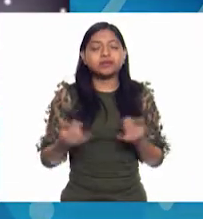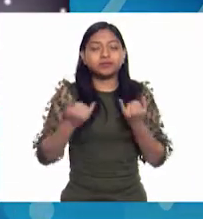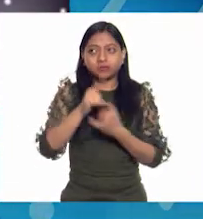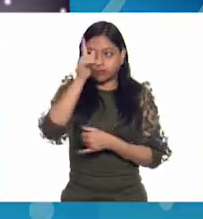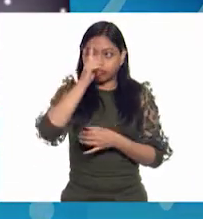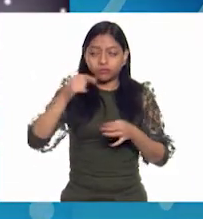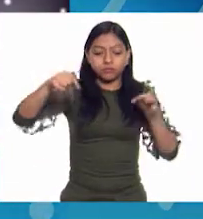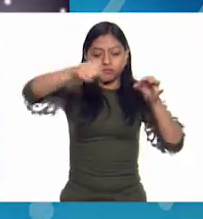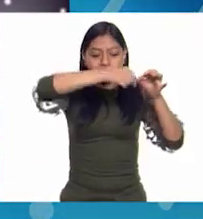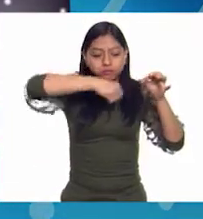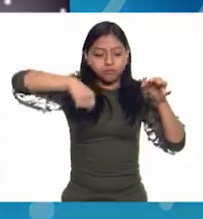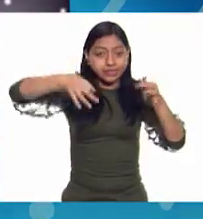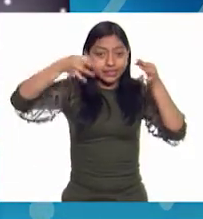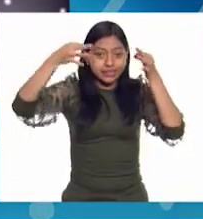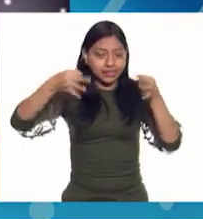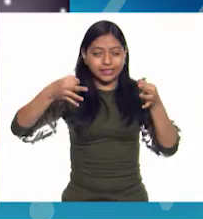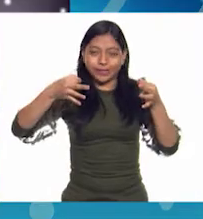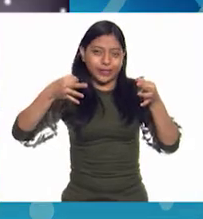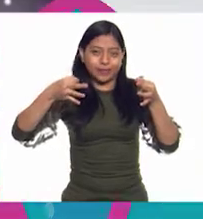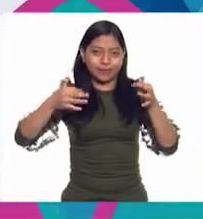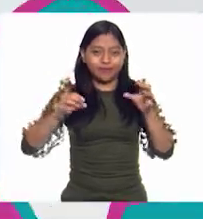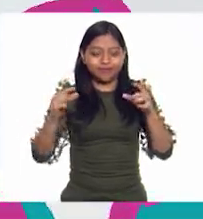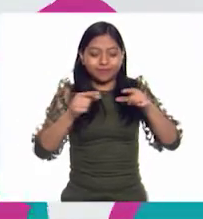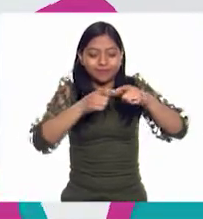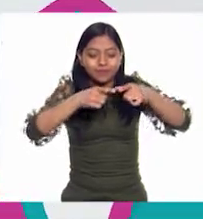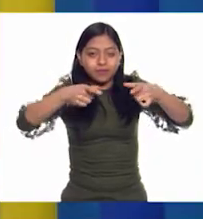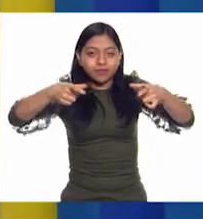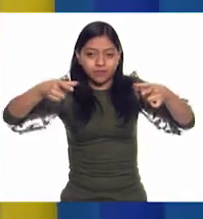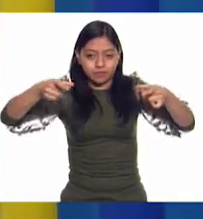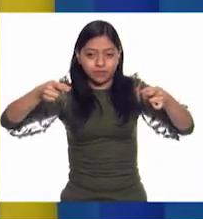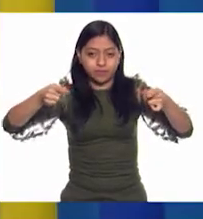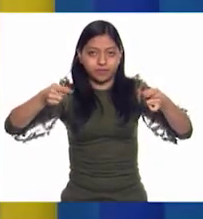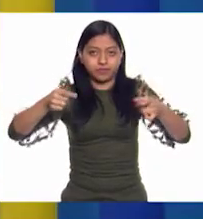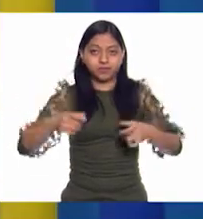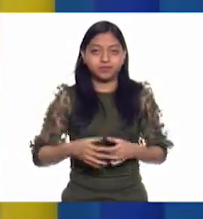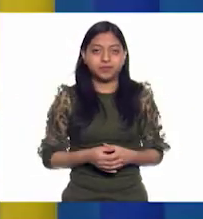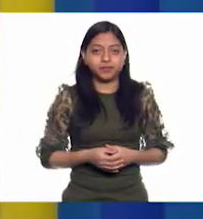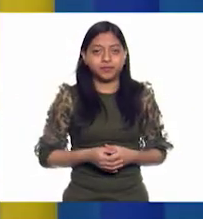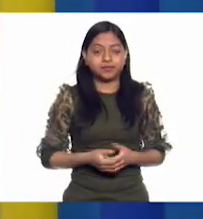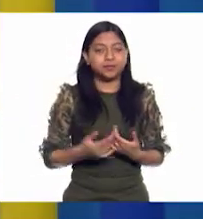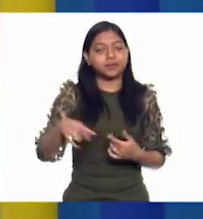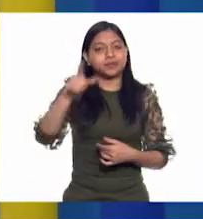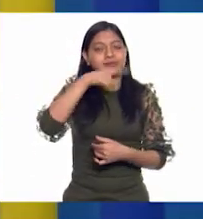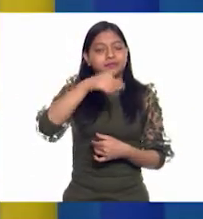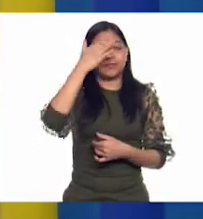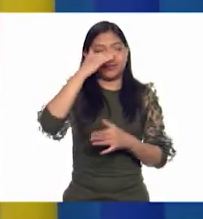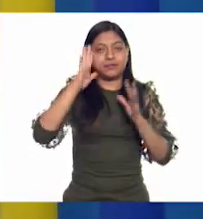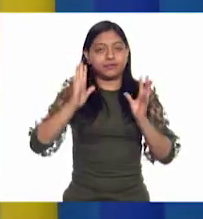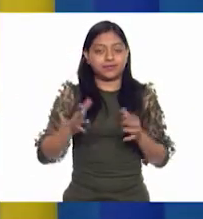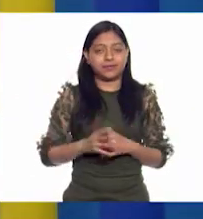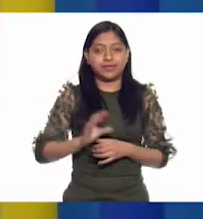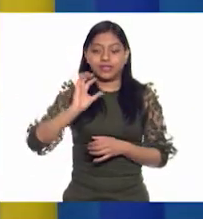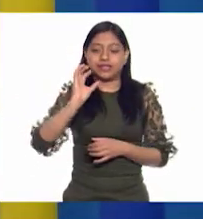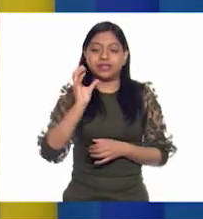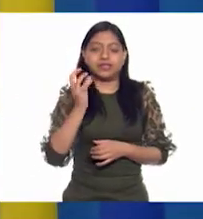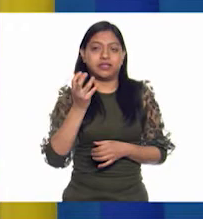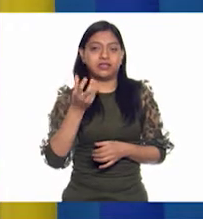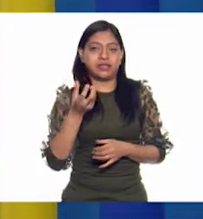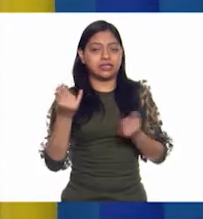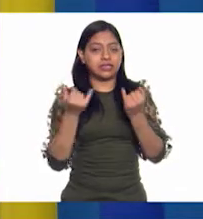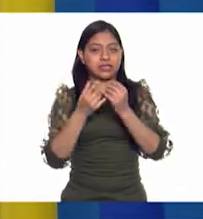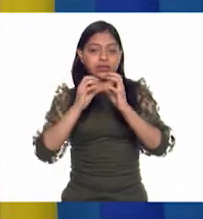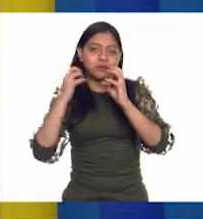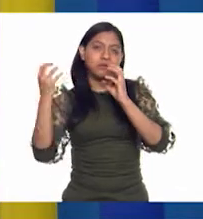de la Tierra están inclinadas. Bueno, podemos decir que gracias a la rotación y a la